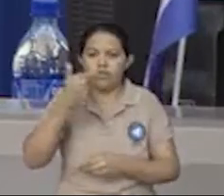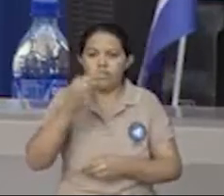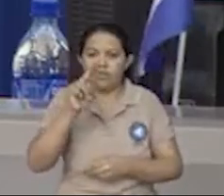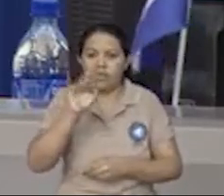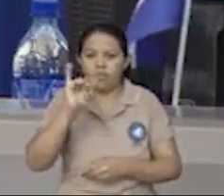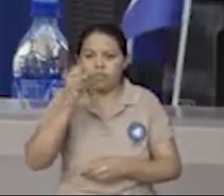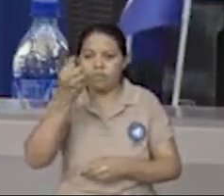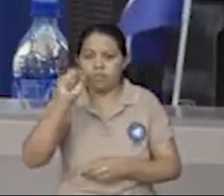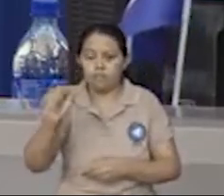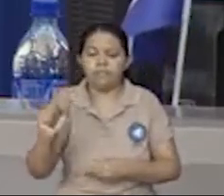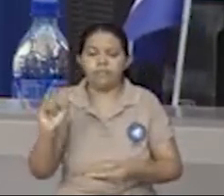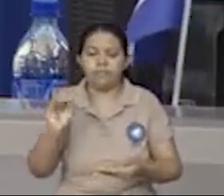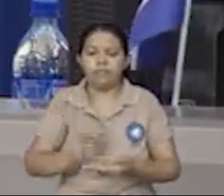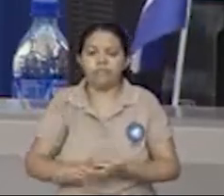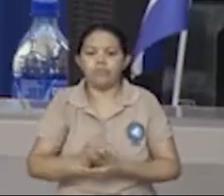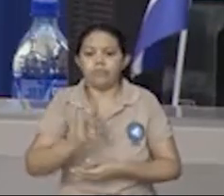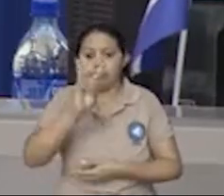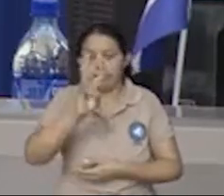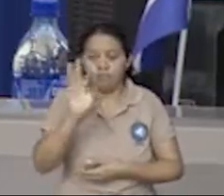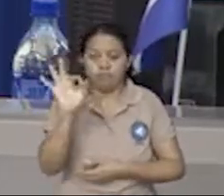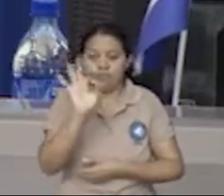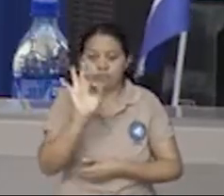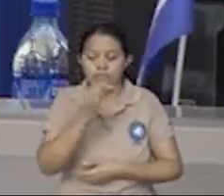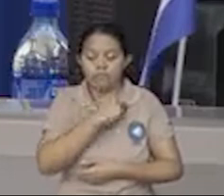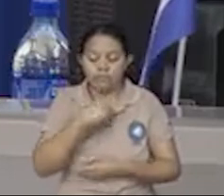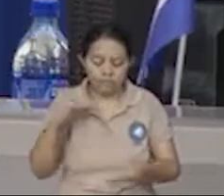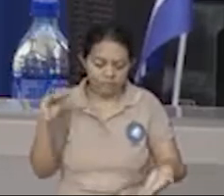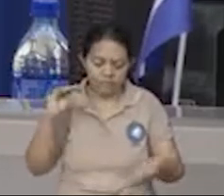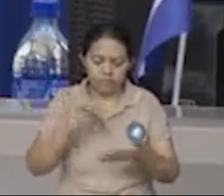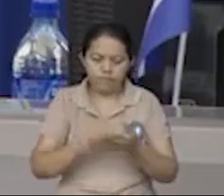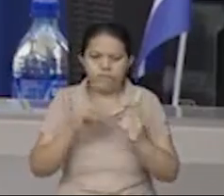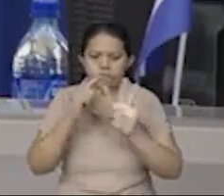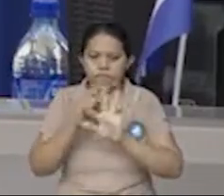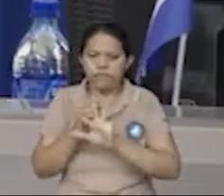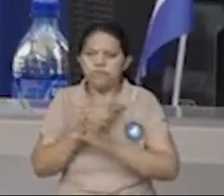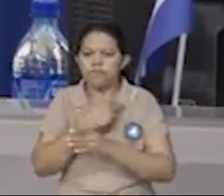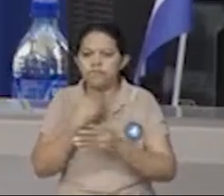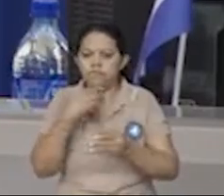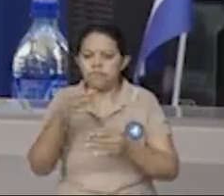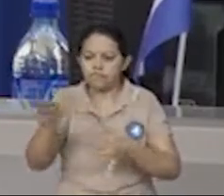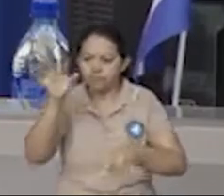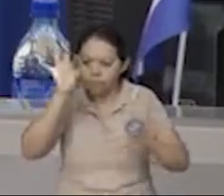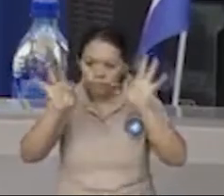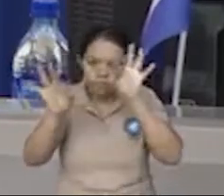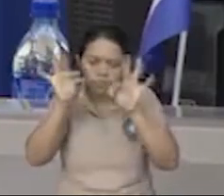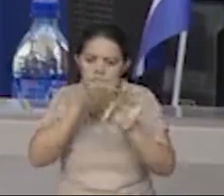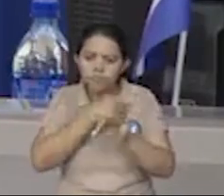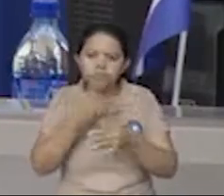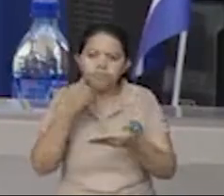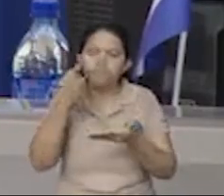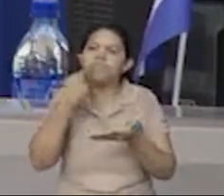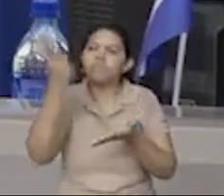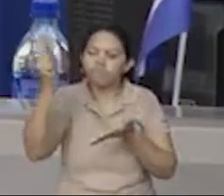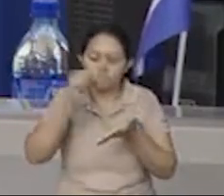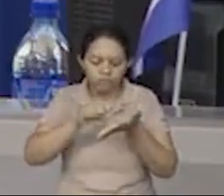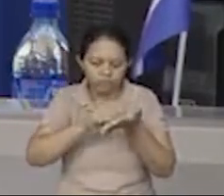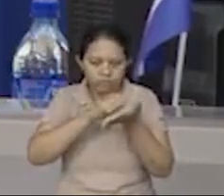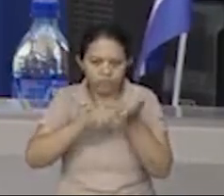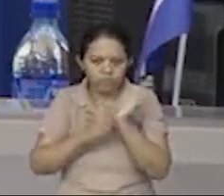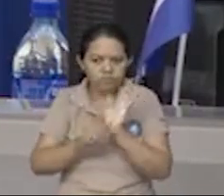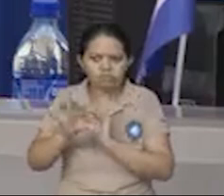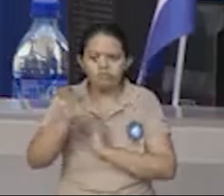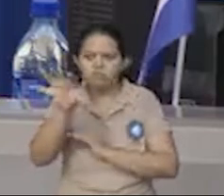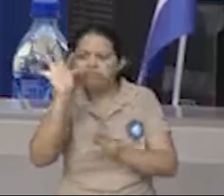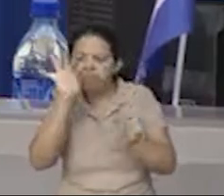Judicial. Los 3 miembros restantes del Consejo serán electos por el voto favorable de